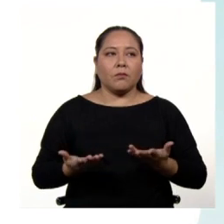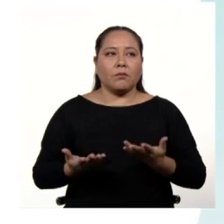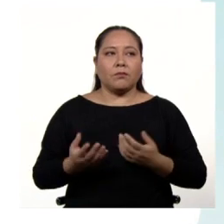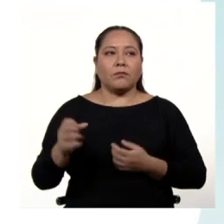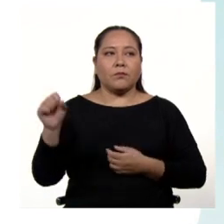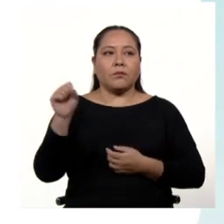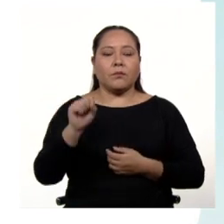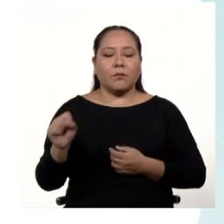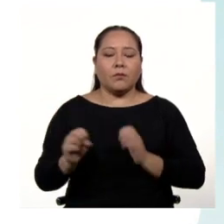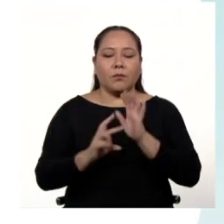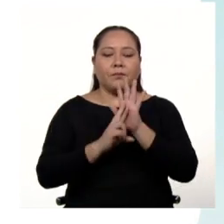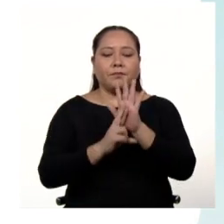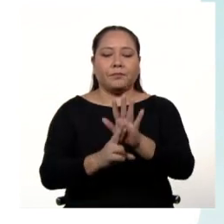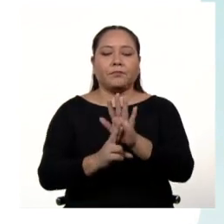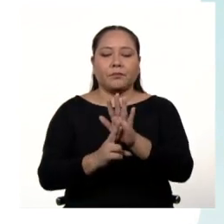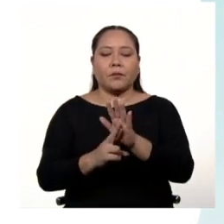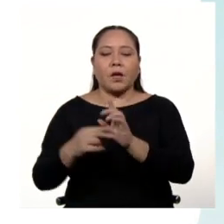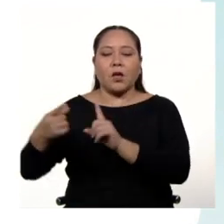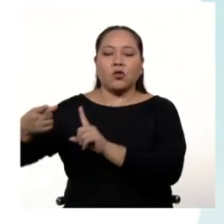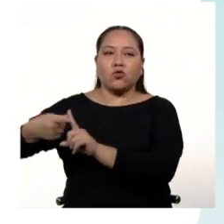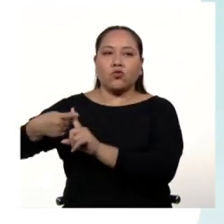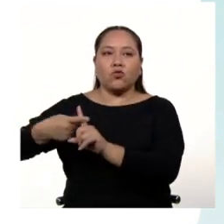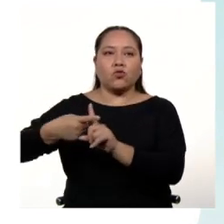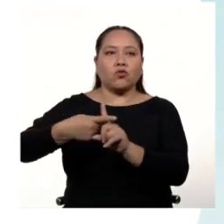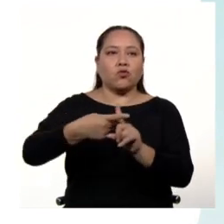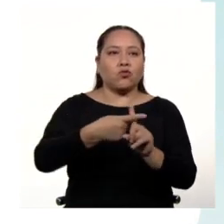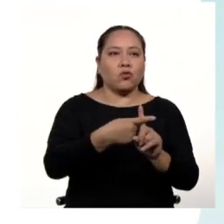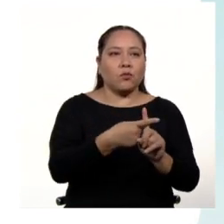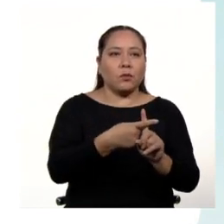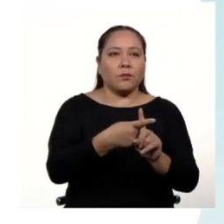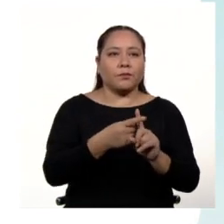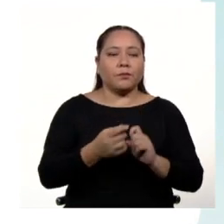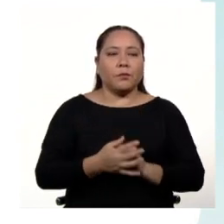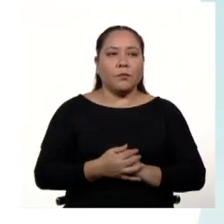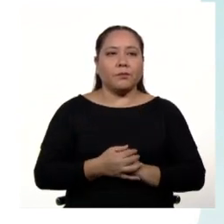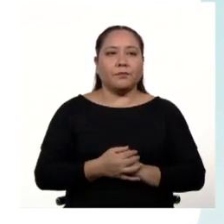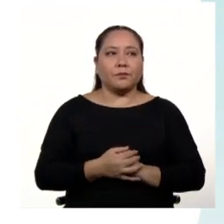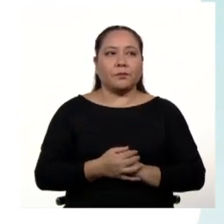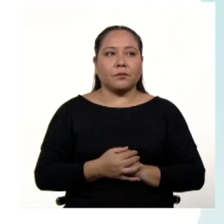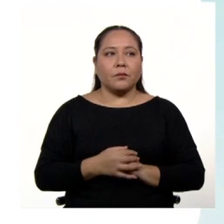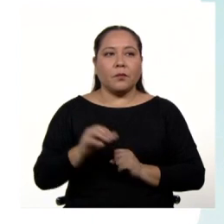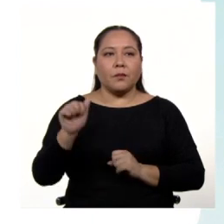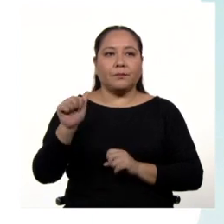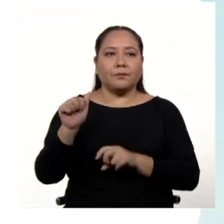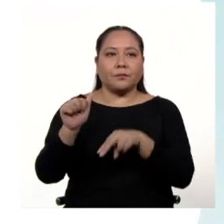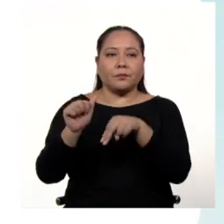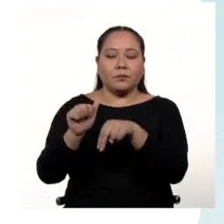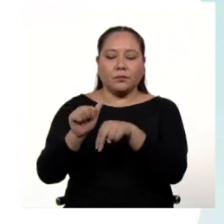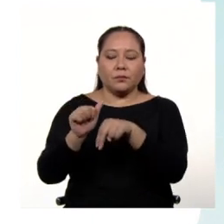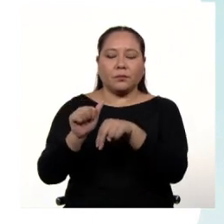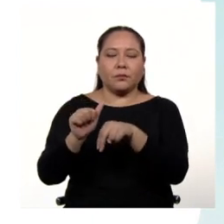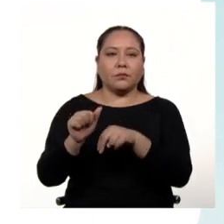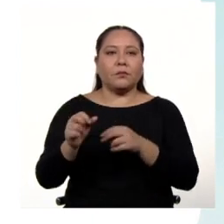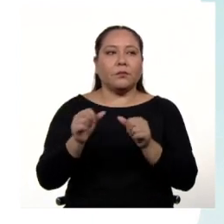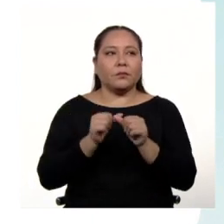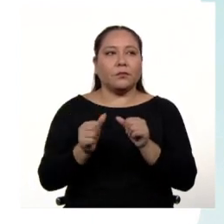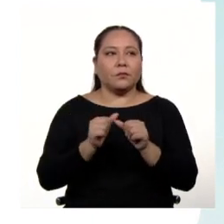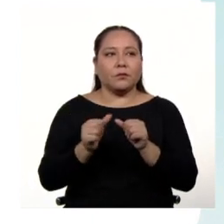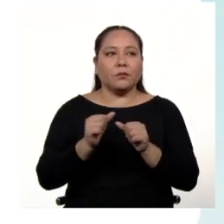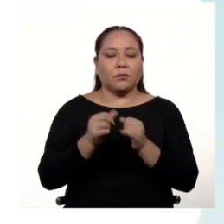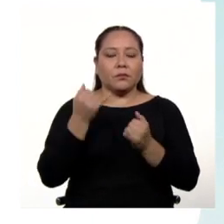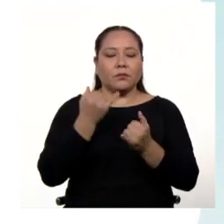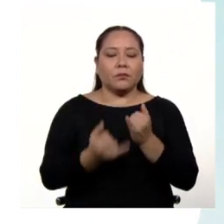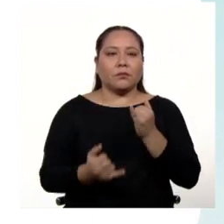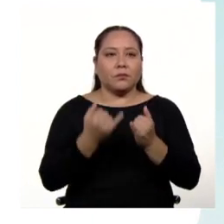S representa la suma de término de la progresión geométrica. A sub n es el término